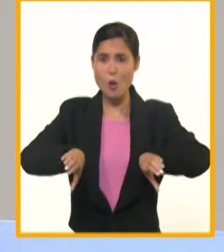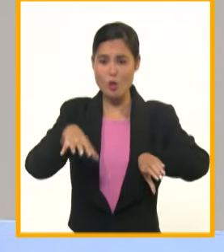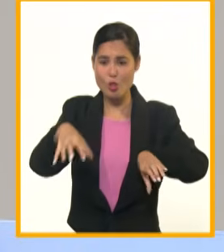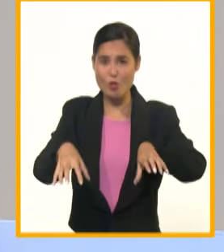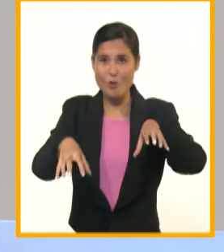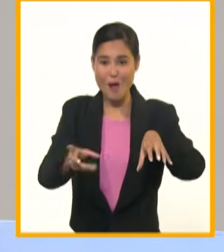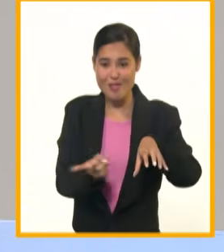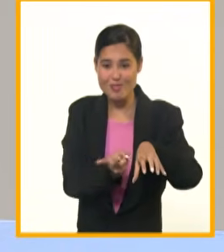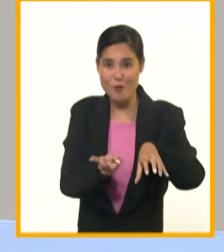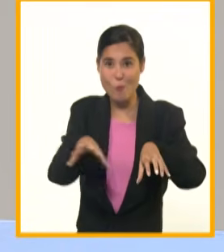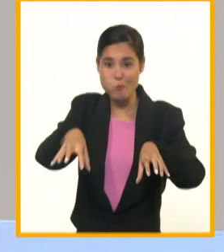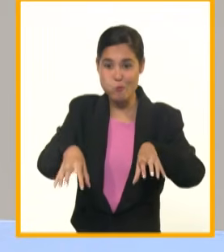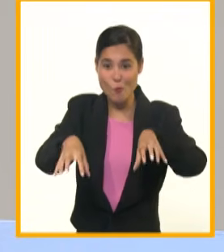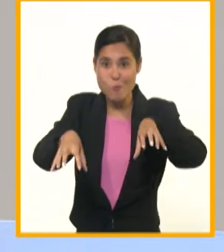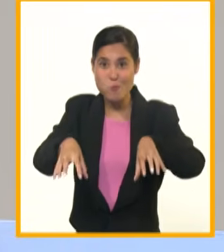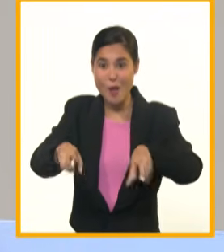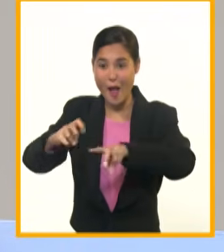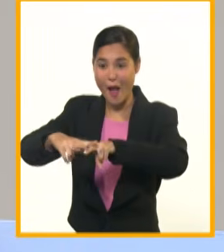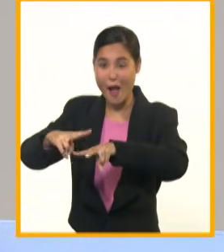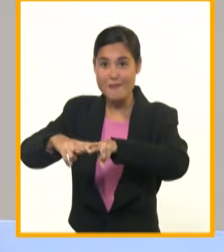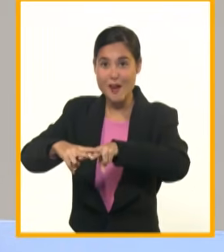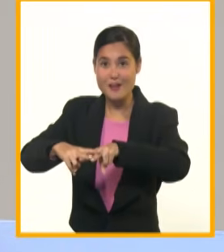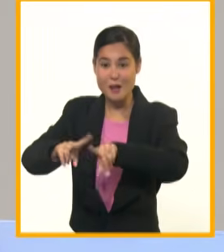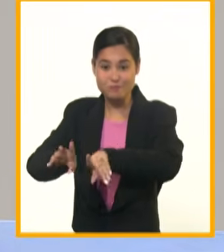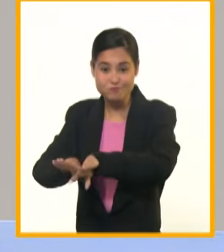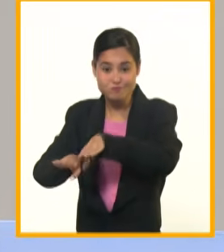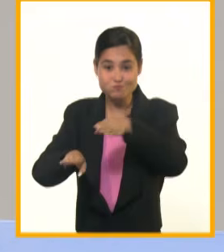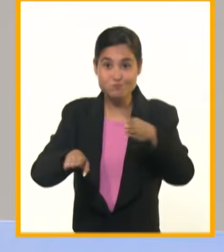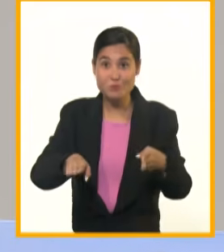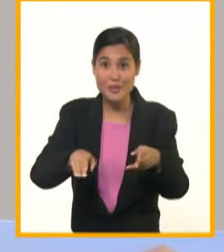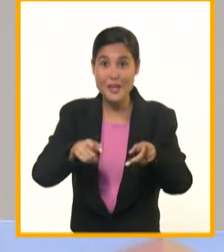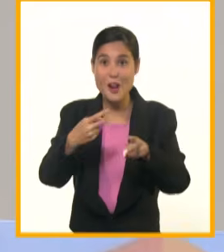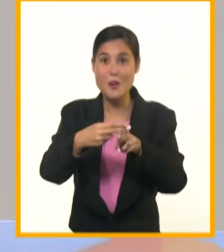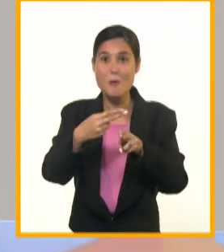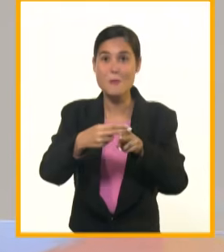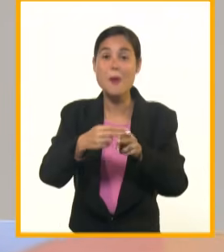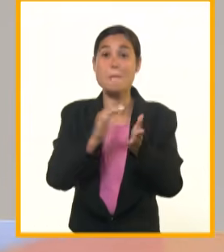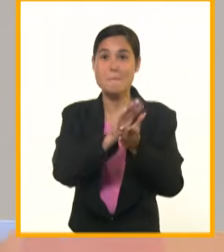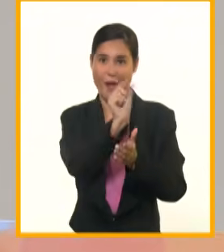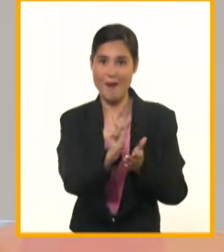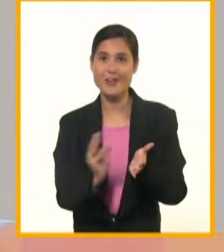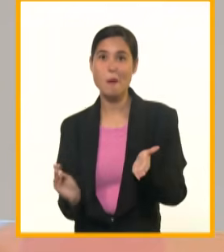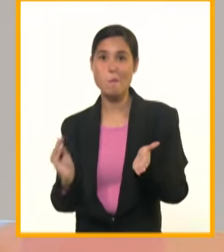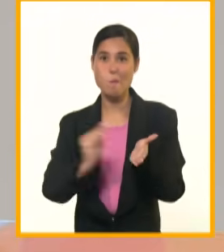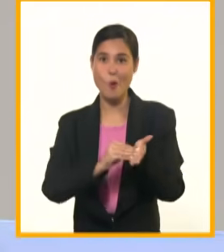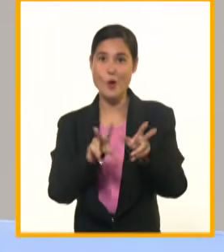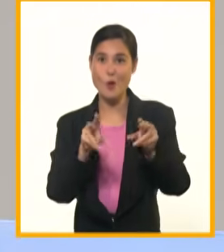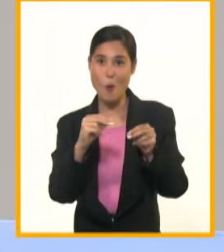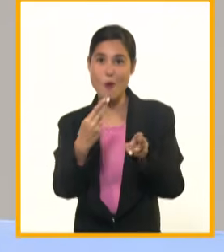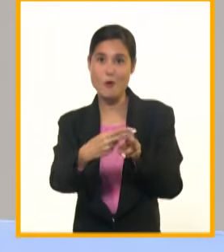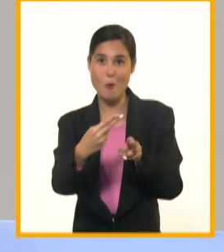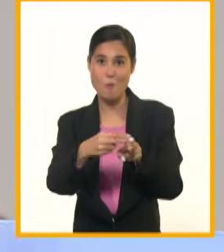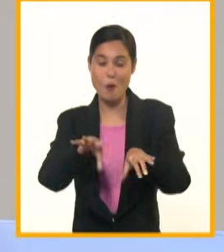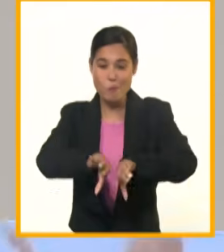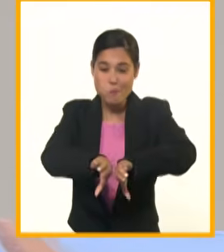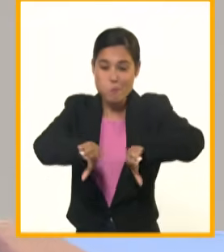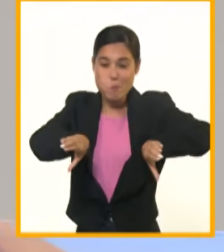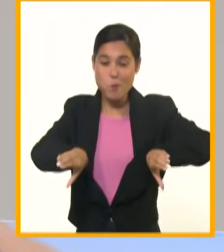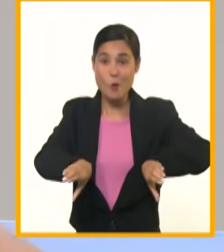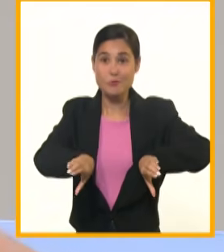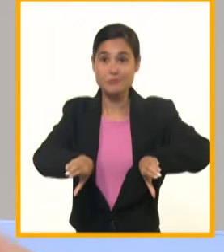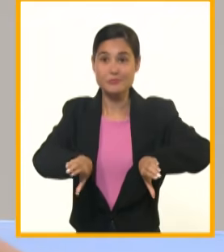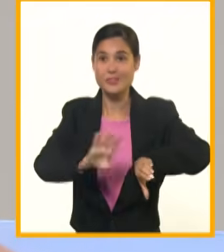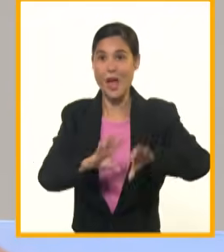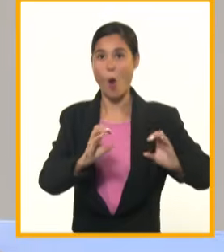del personal para poder discutir todo ello. Recordarás que la mayoría de las direcciones nuestras estaban en La Habana, en la capital de todos los cubanos. Y hubo que